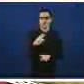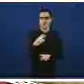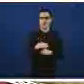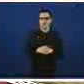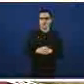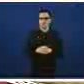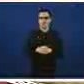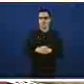Pregunta